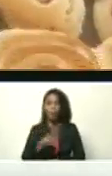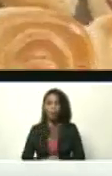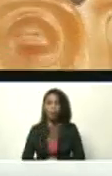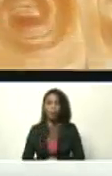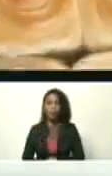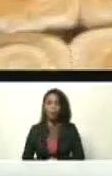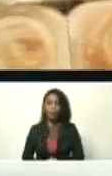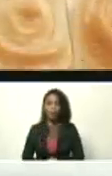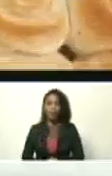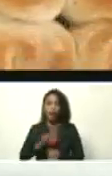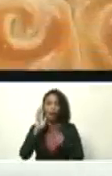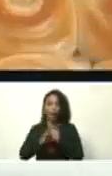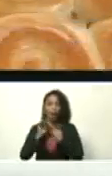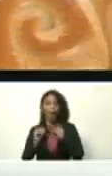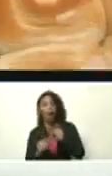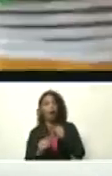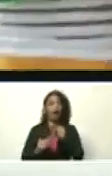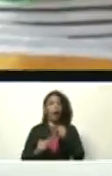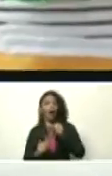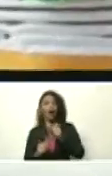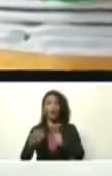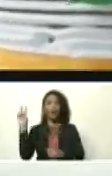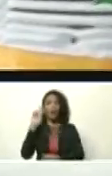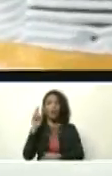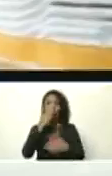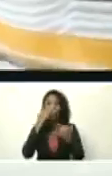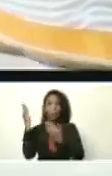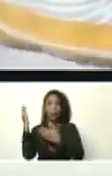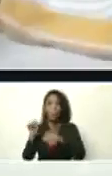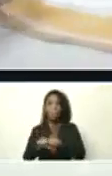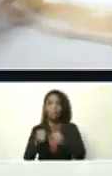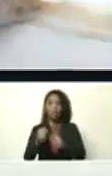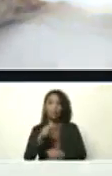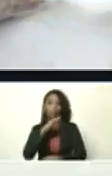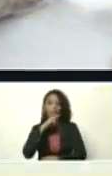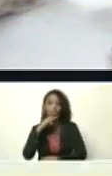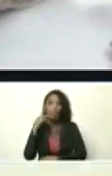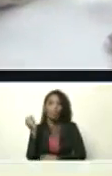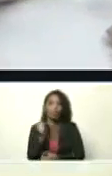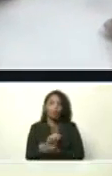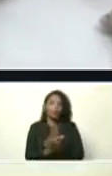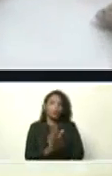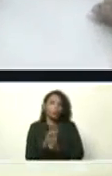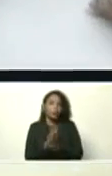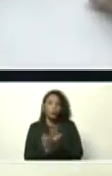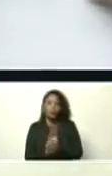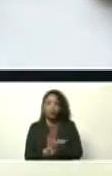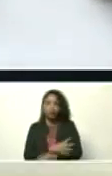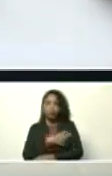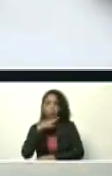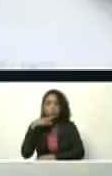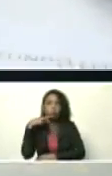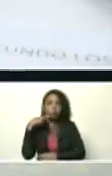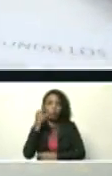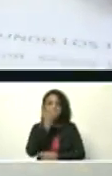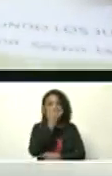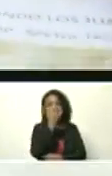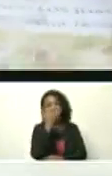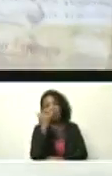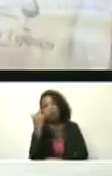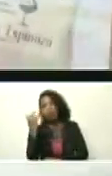El cantaclaro de Venezuela, mire ese pan, no, es una provocación,